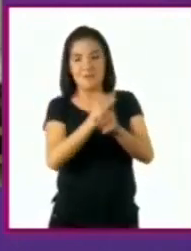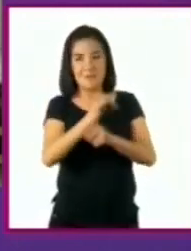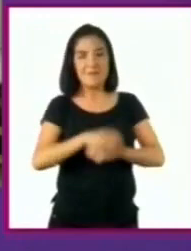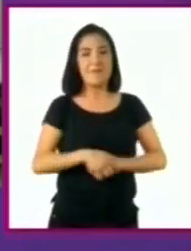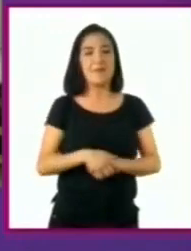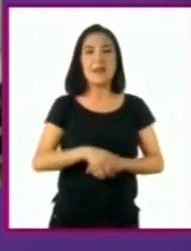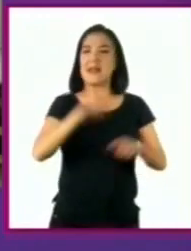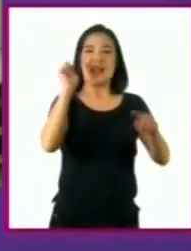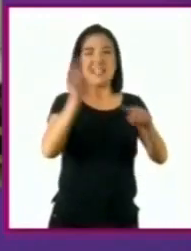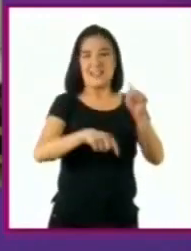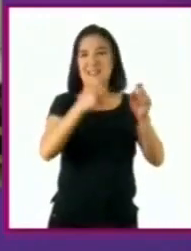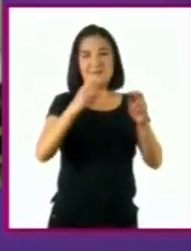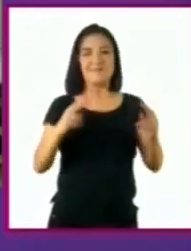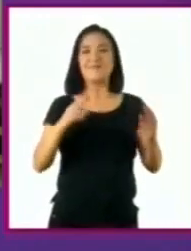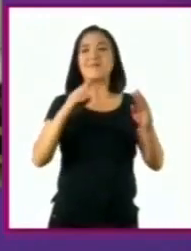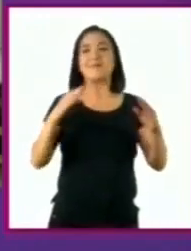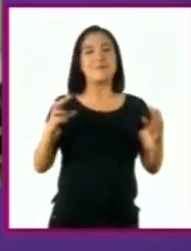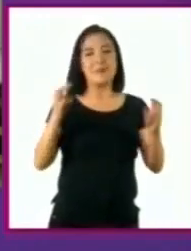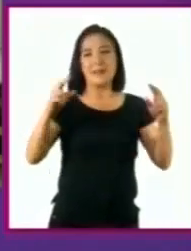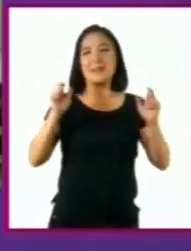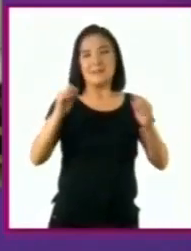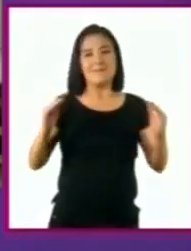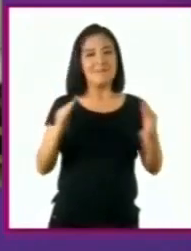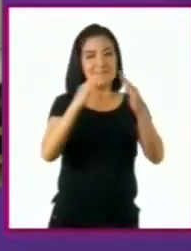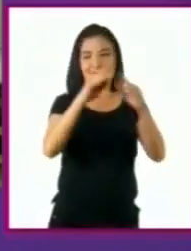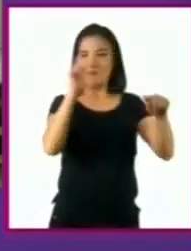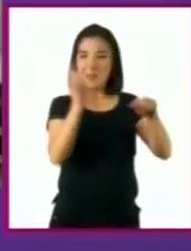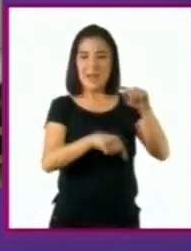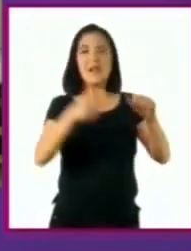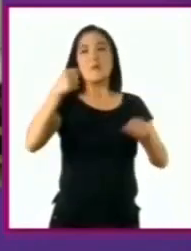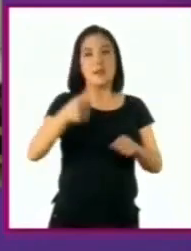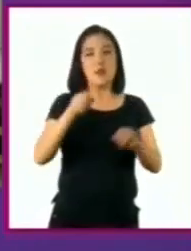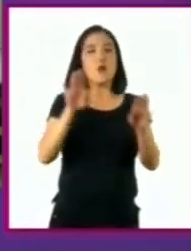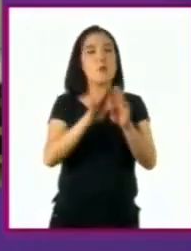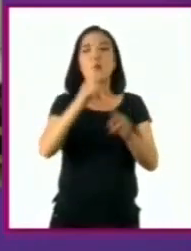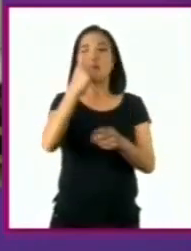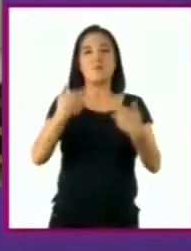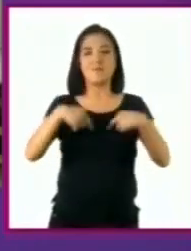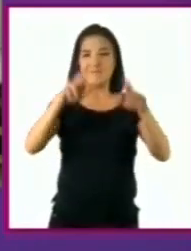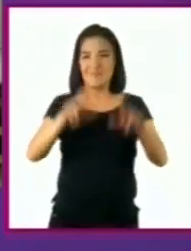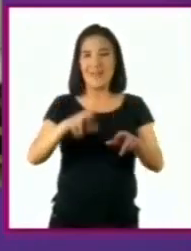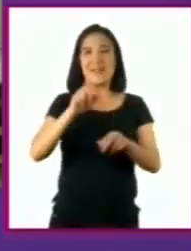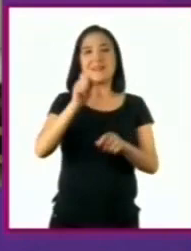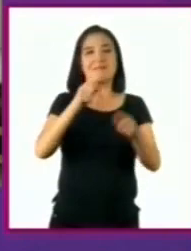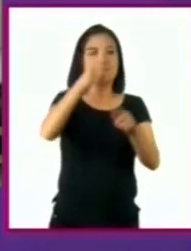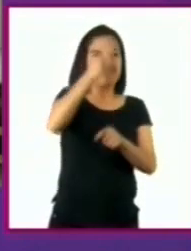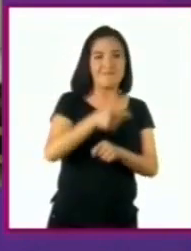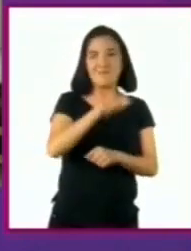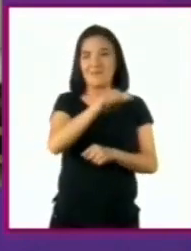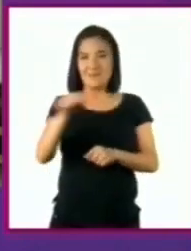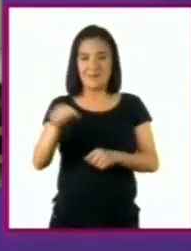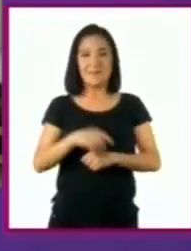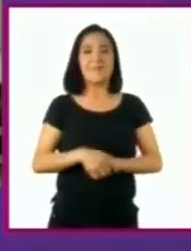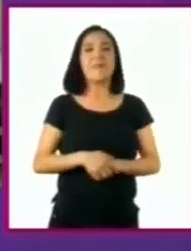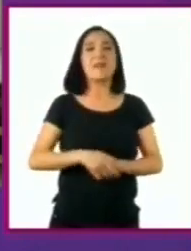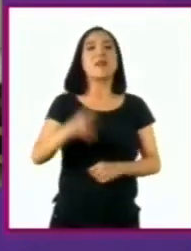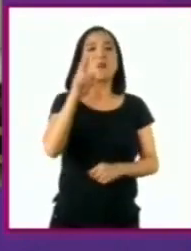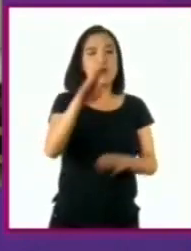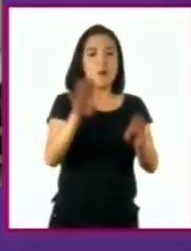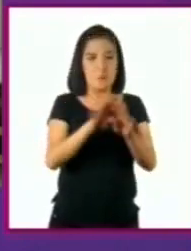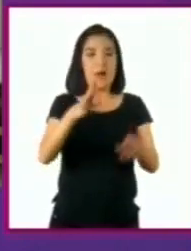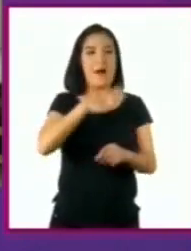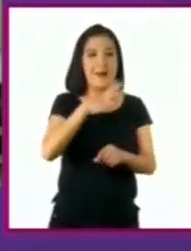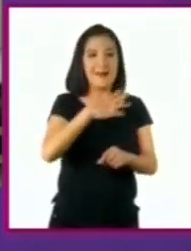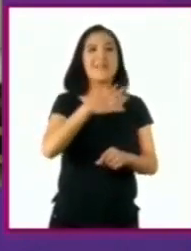la pirámide y del bastón y dejemos solamente los triángulos que los representan. Observen que tenemos todos los elementos